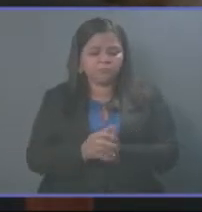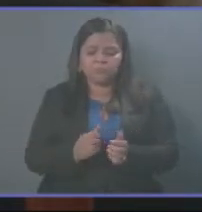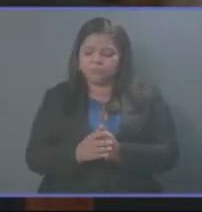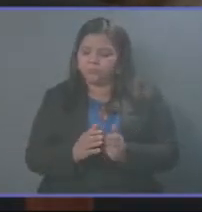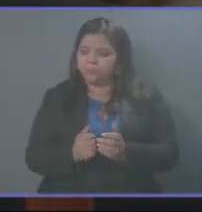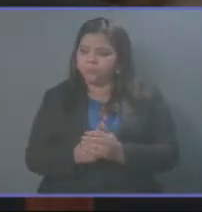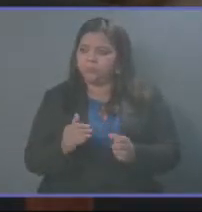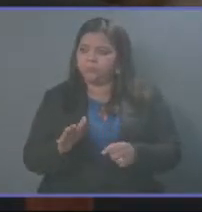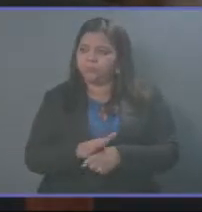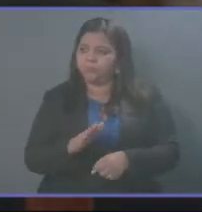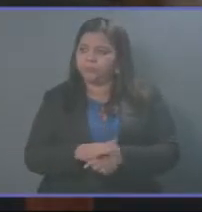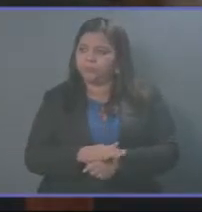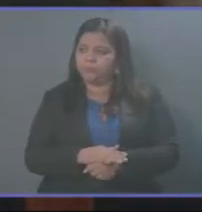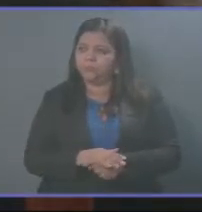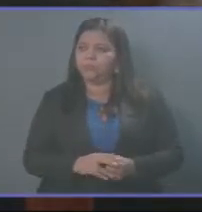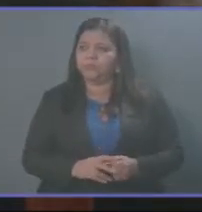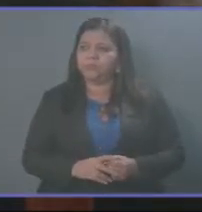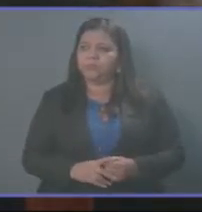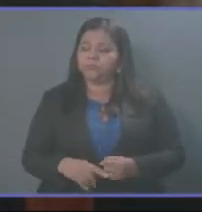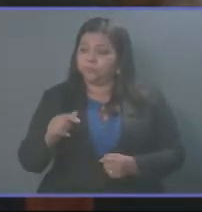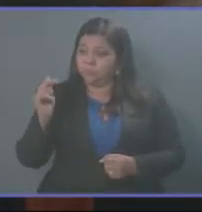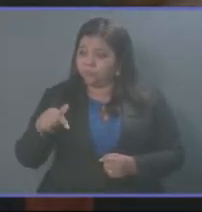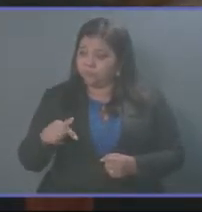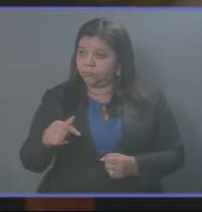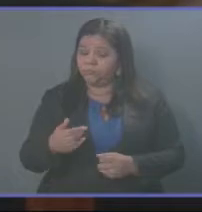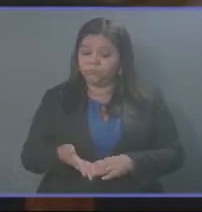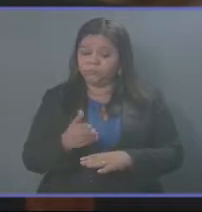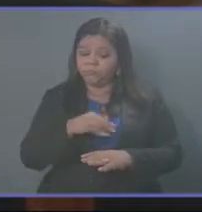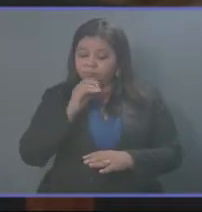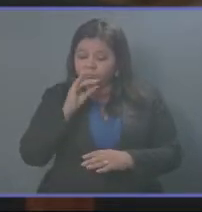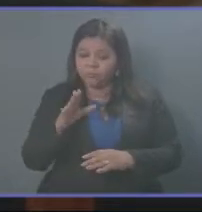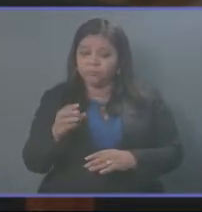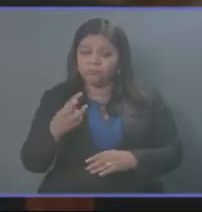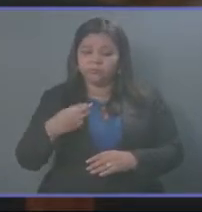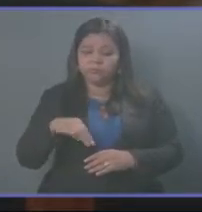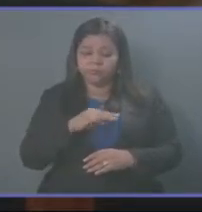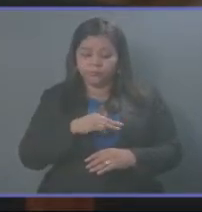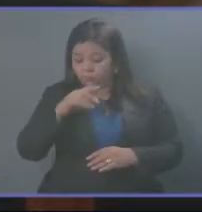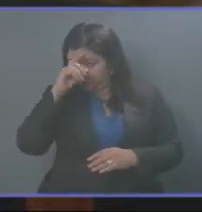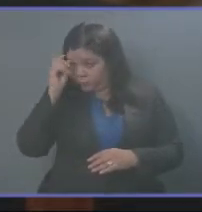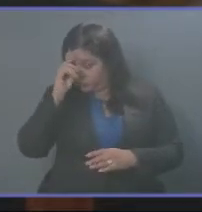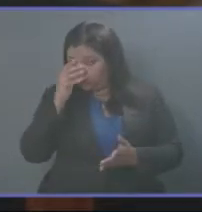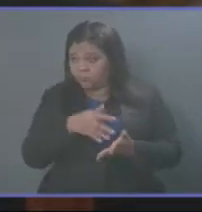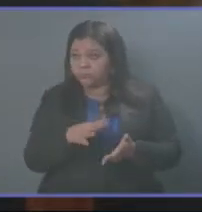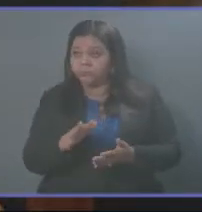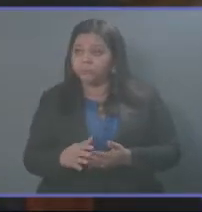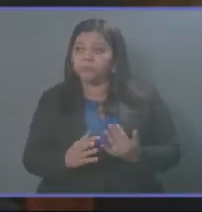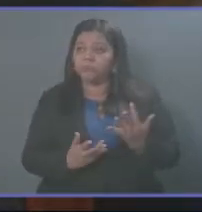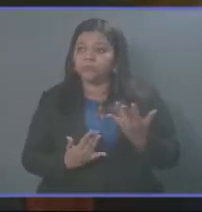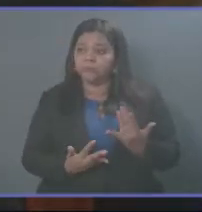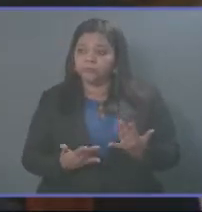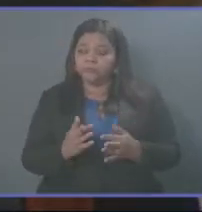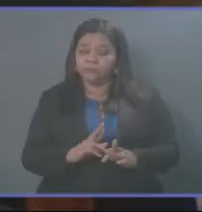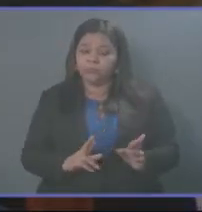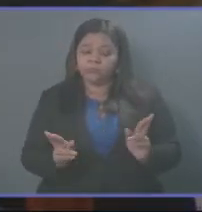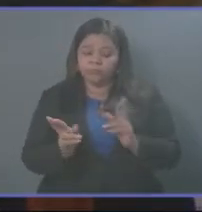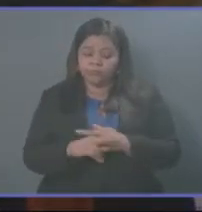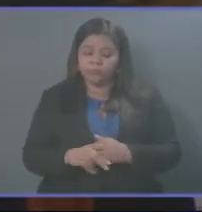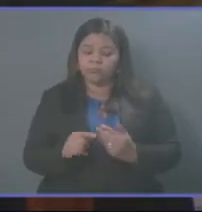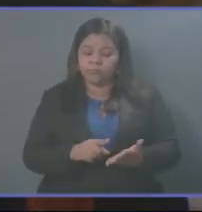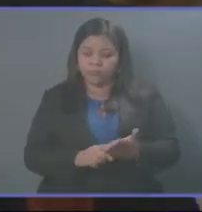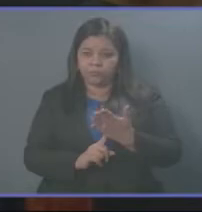manera integral. Y ahora le decía yo al ministro de Obras Públicas que espero que esta reforma que nos ha